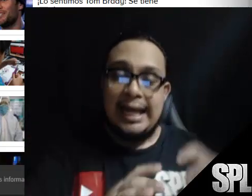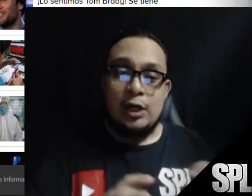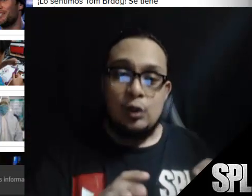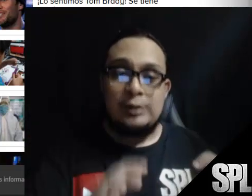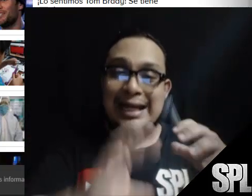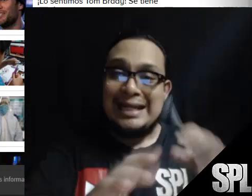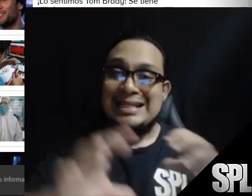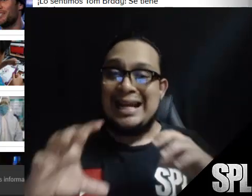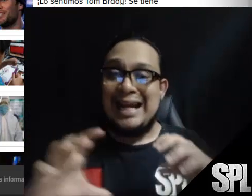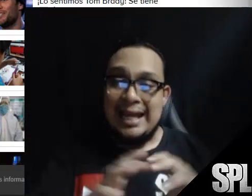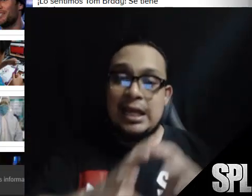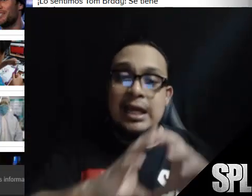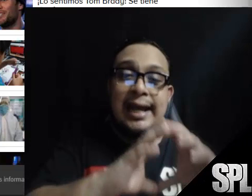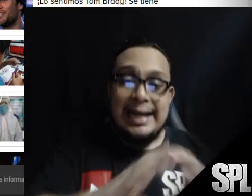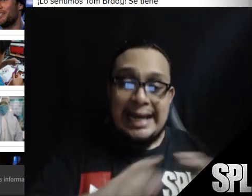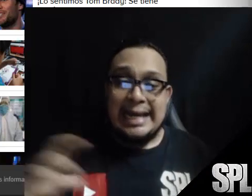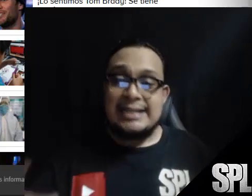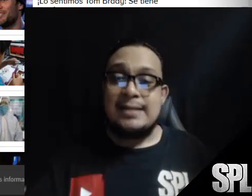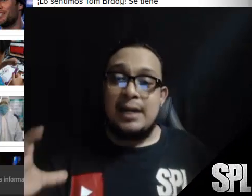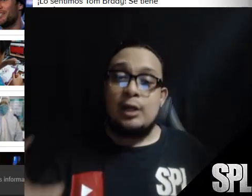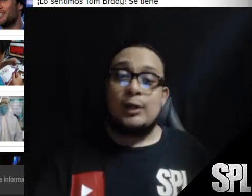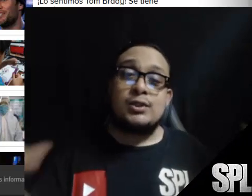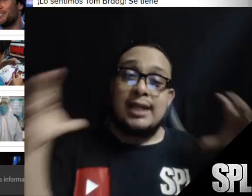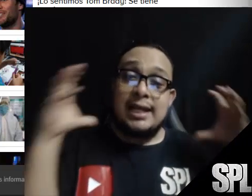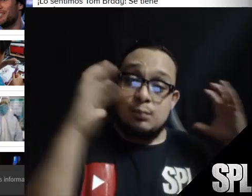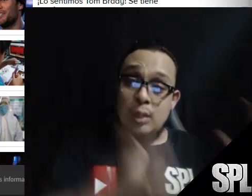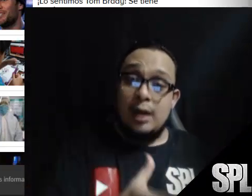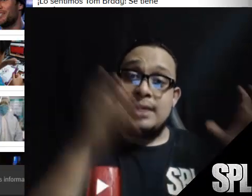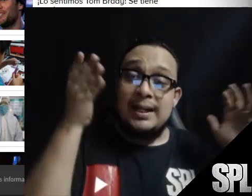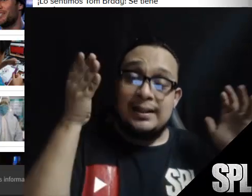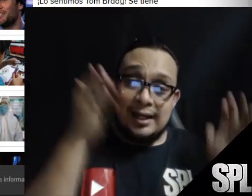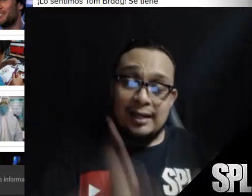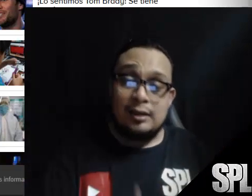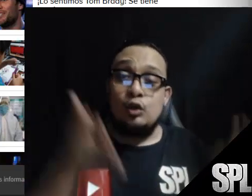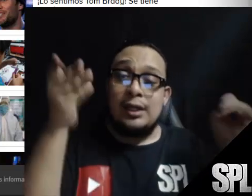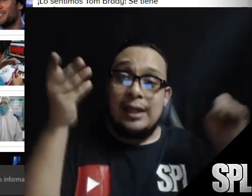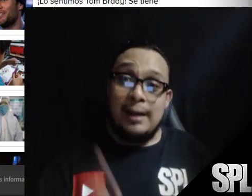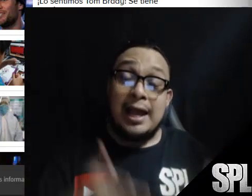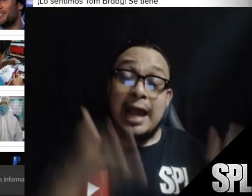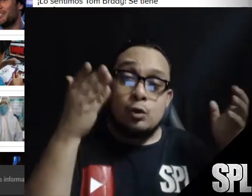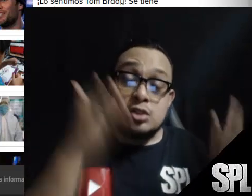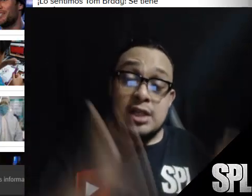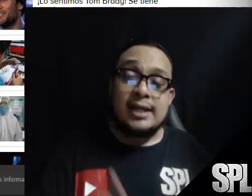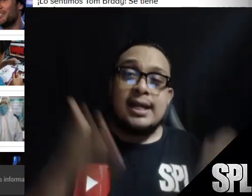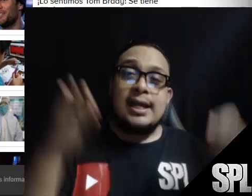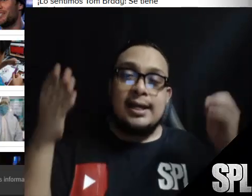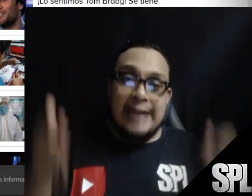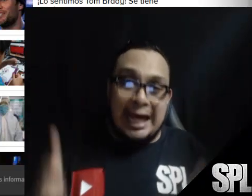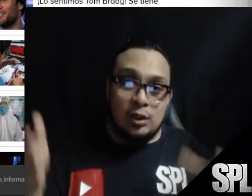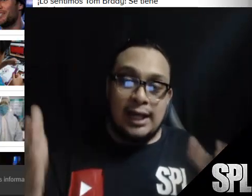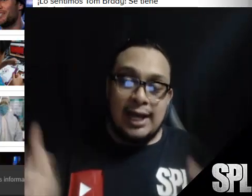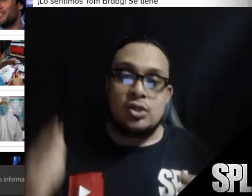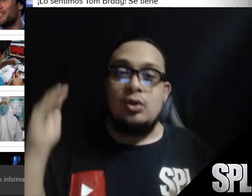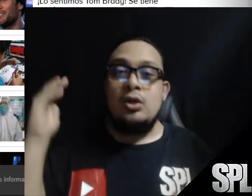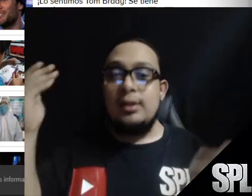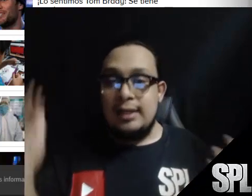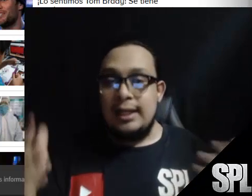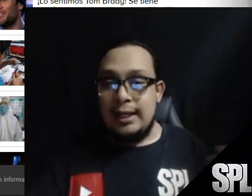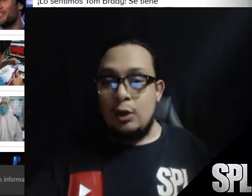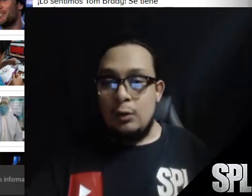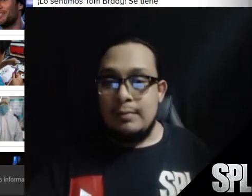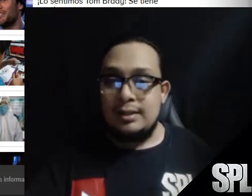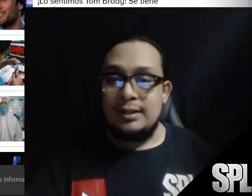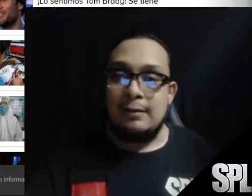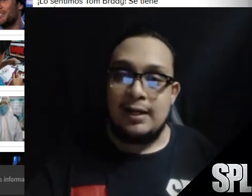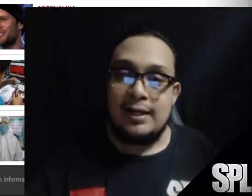enlace a la nota y les dejaré el enlace para que ustedes puedan ver el tarjetón que van a usar en dado caso